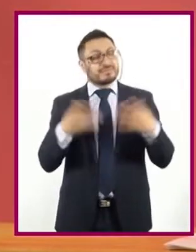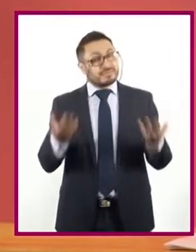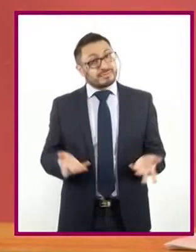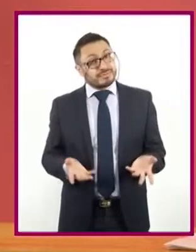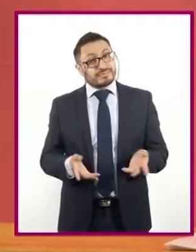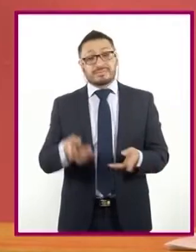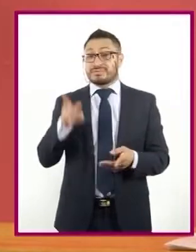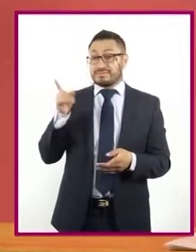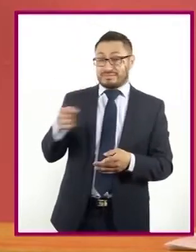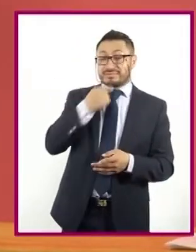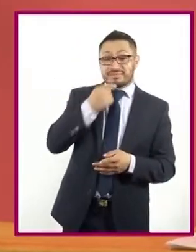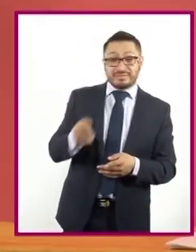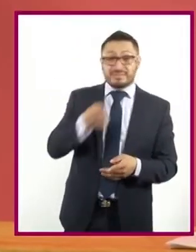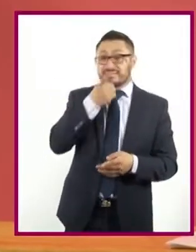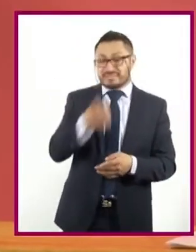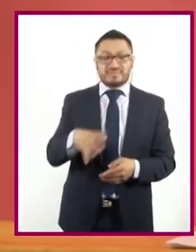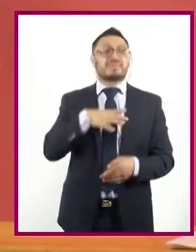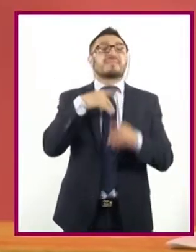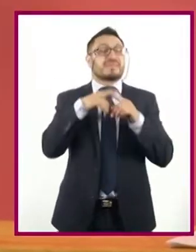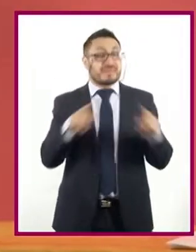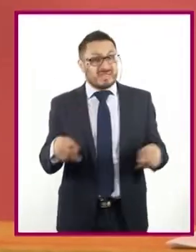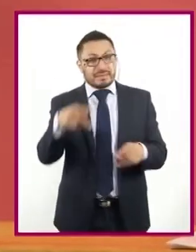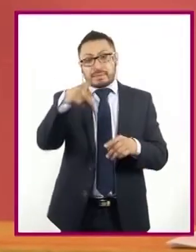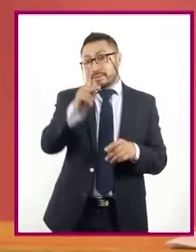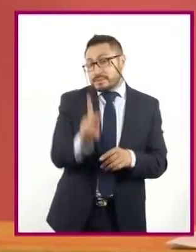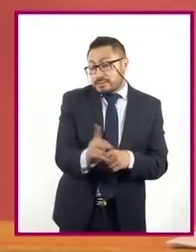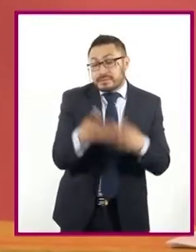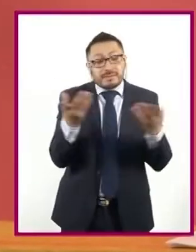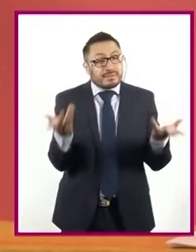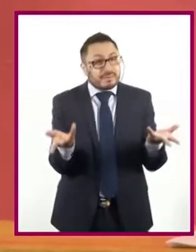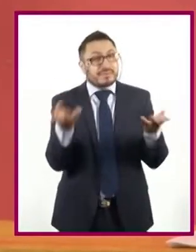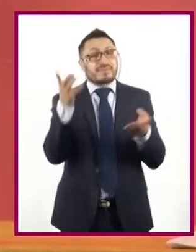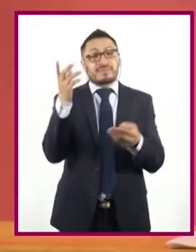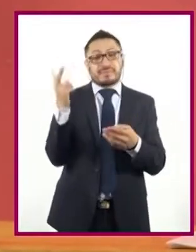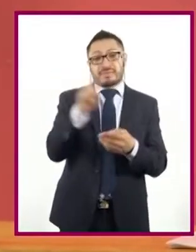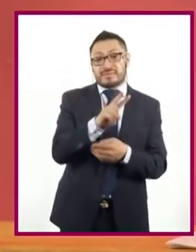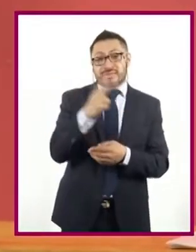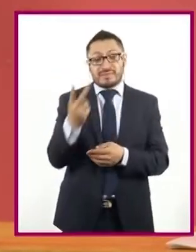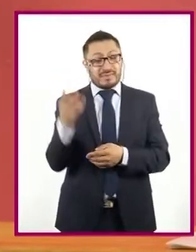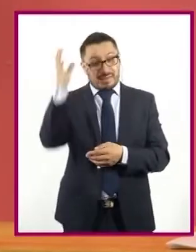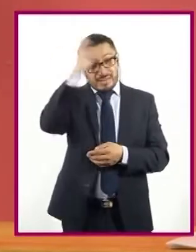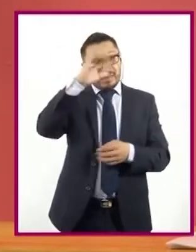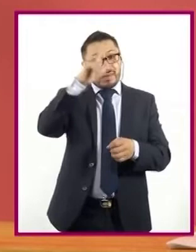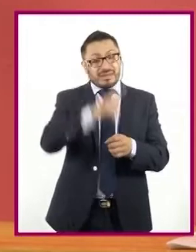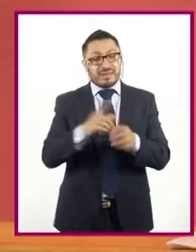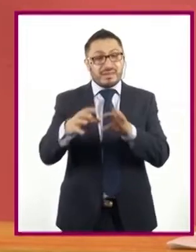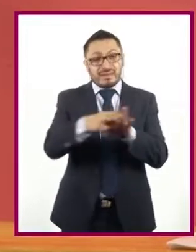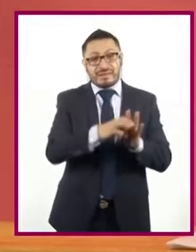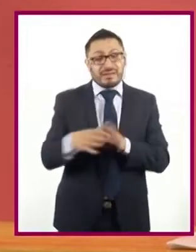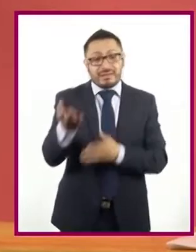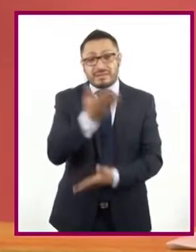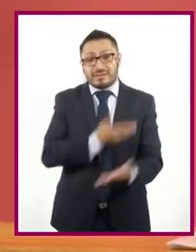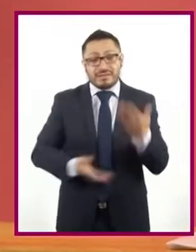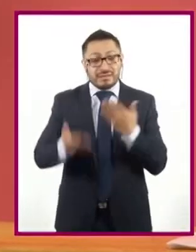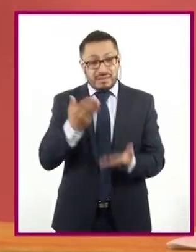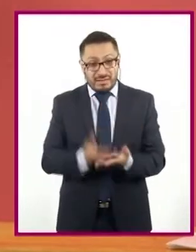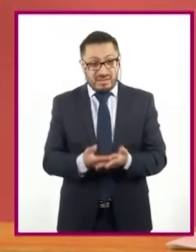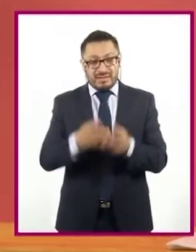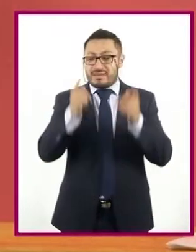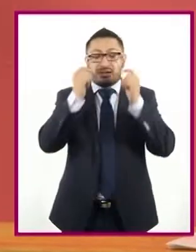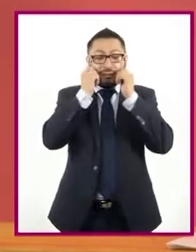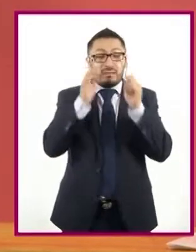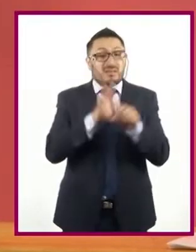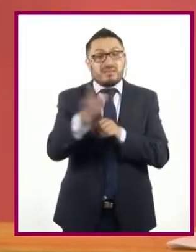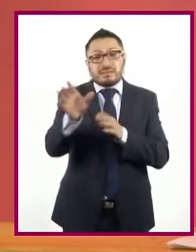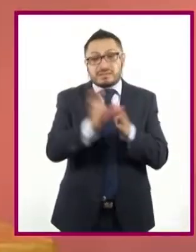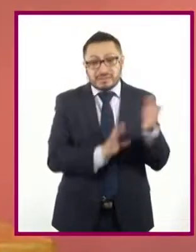con Xin-Jin, hay diferencias, pero finalmente ambas culturas podemos convivir independientemente del calendario. Tal